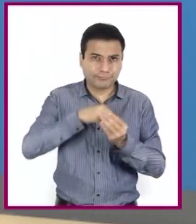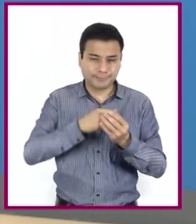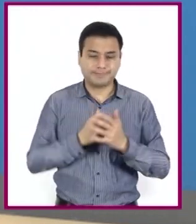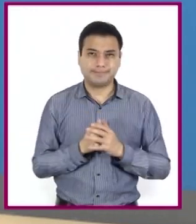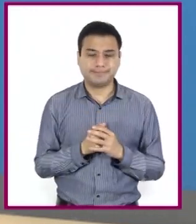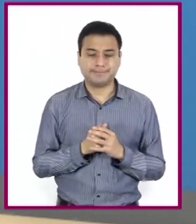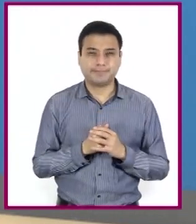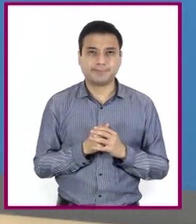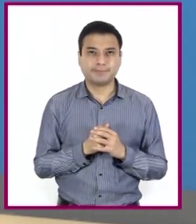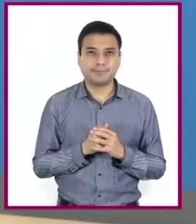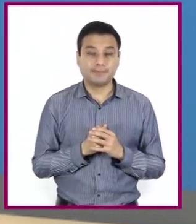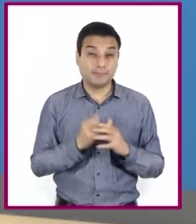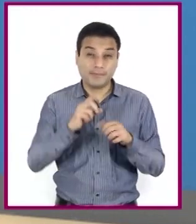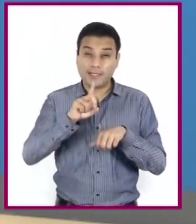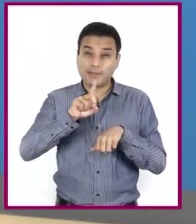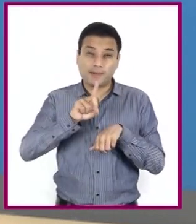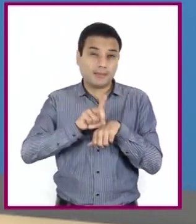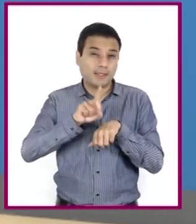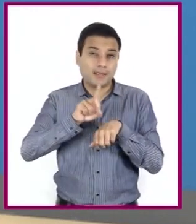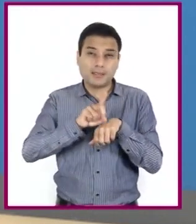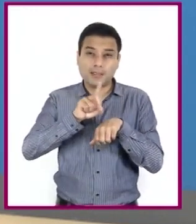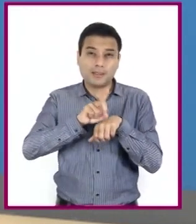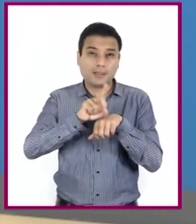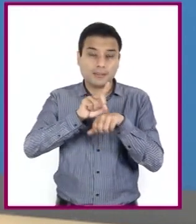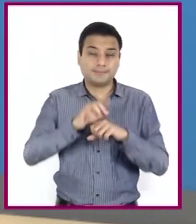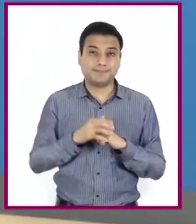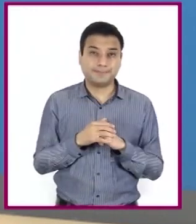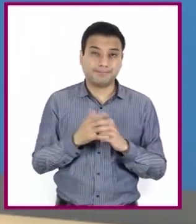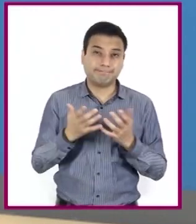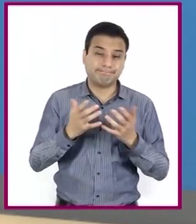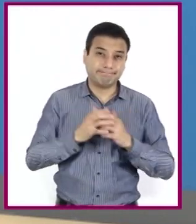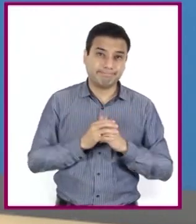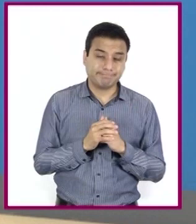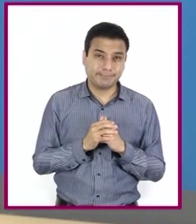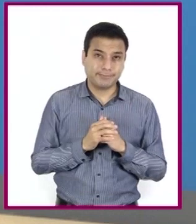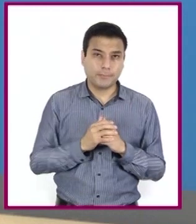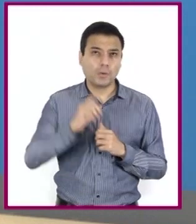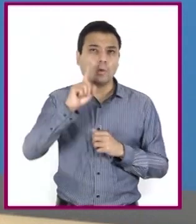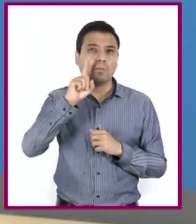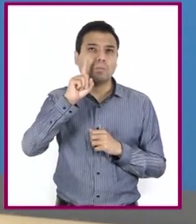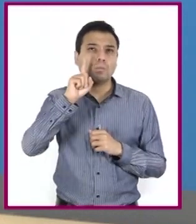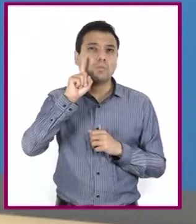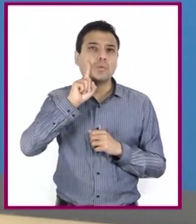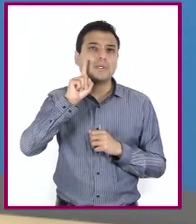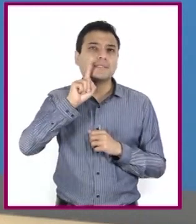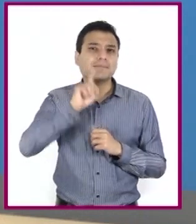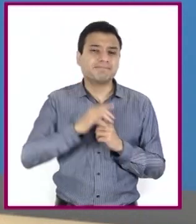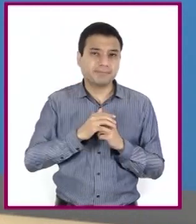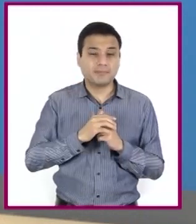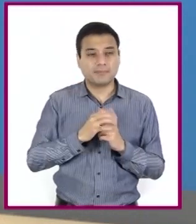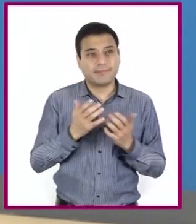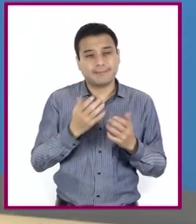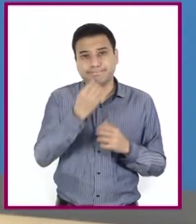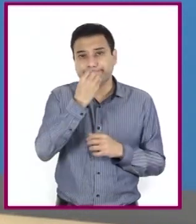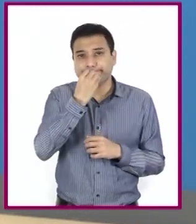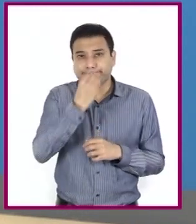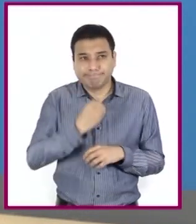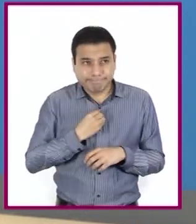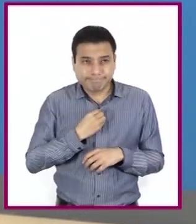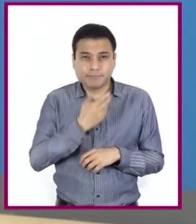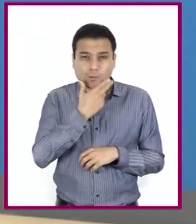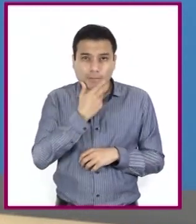no existía gran diferencia entre las mujeres en la nueva situación de dependencia económica y